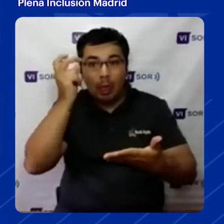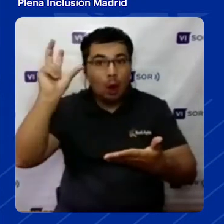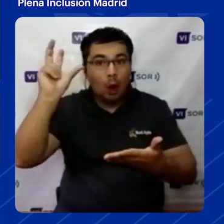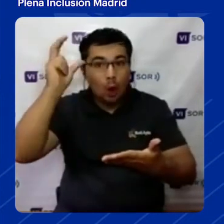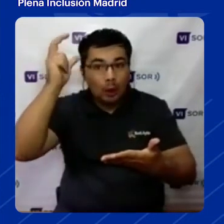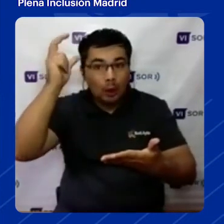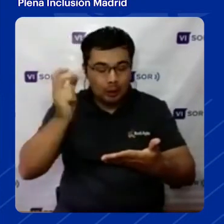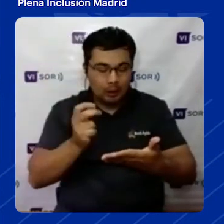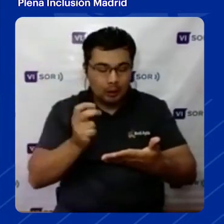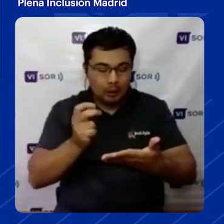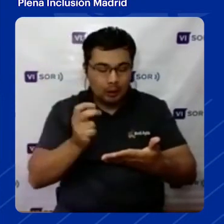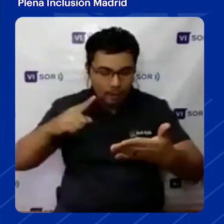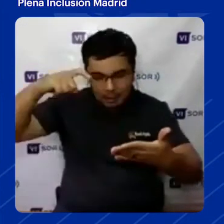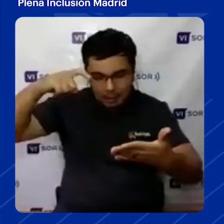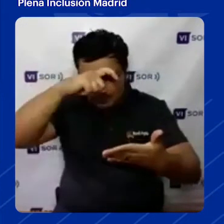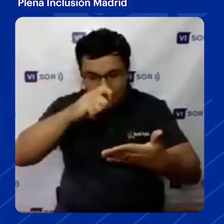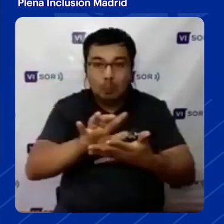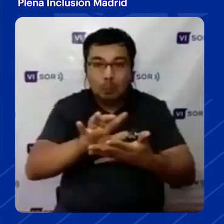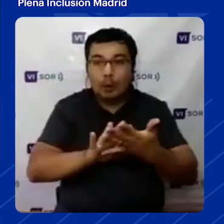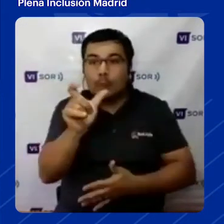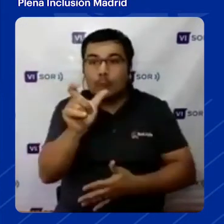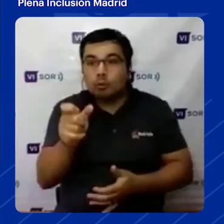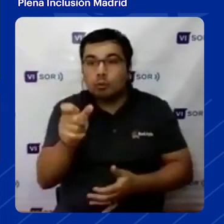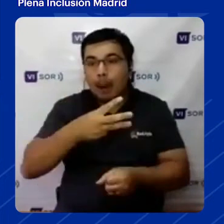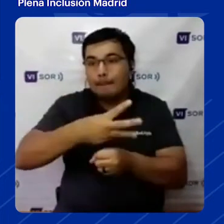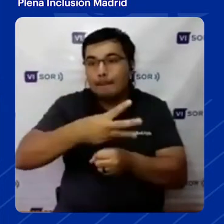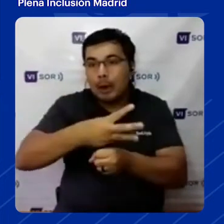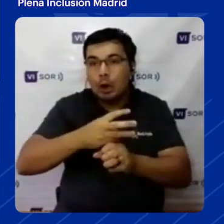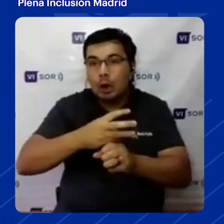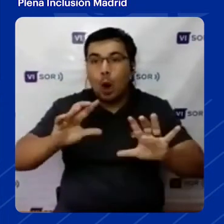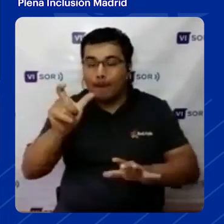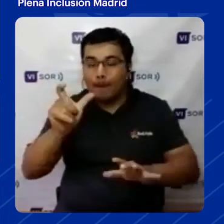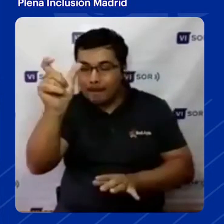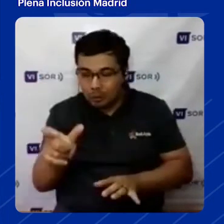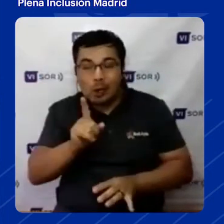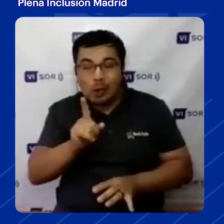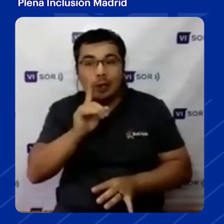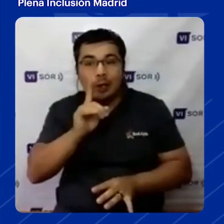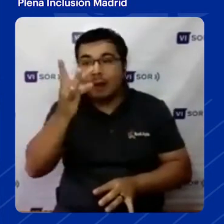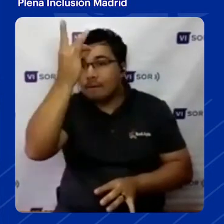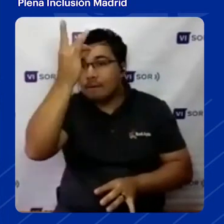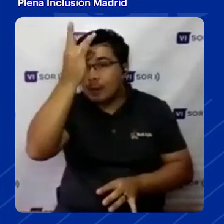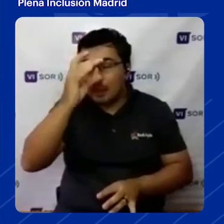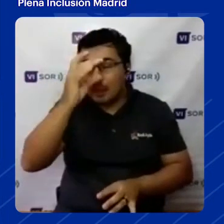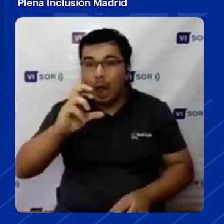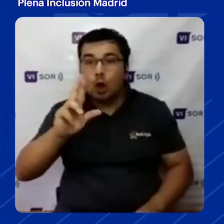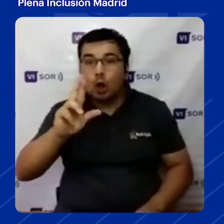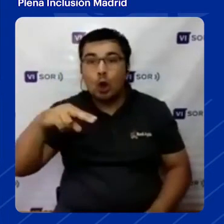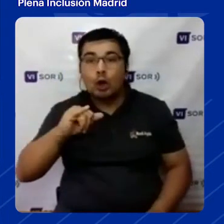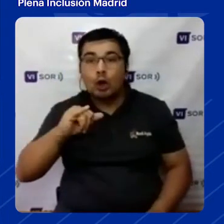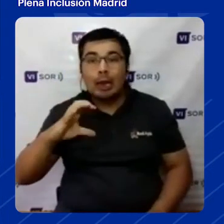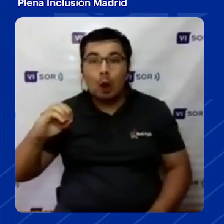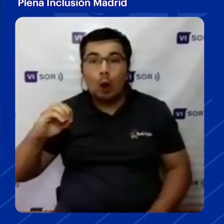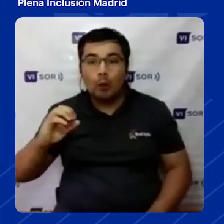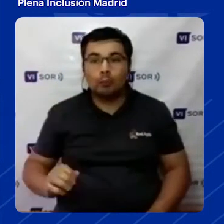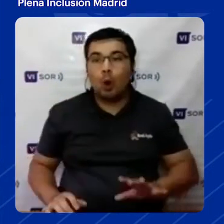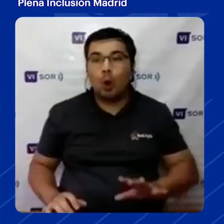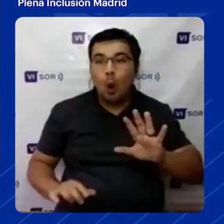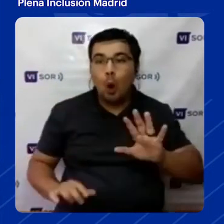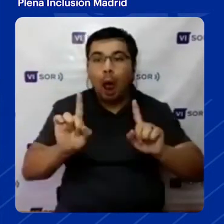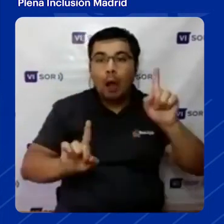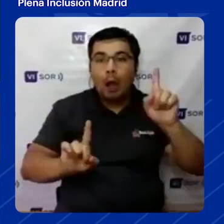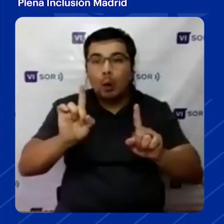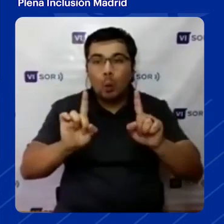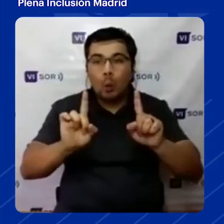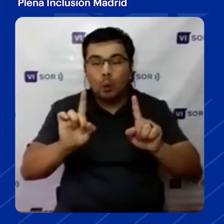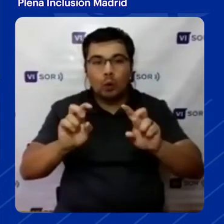personas que tengan enfermedades, algún tipo crónico, que puedan tener a lo mejor algún trastorno relacionado con salud mental o una